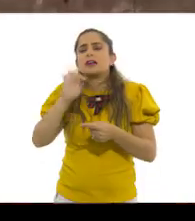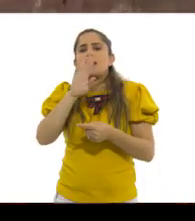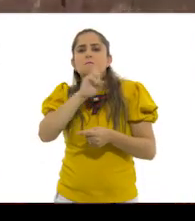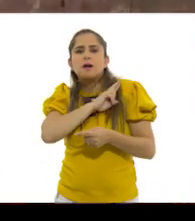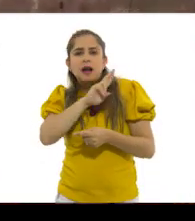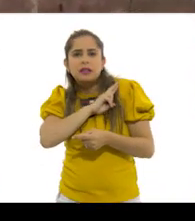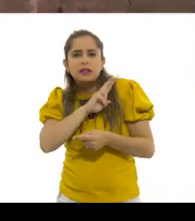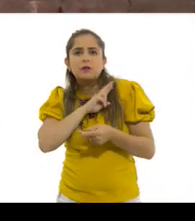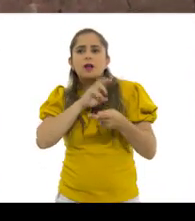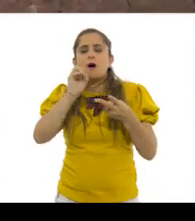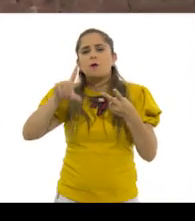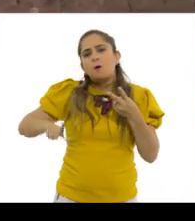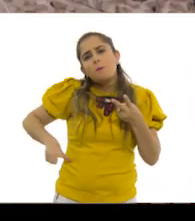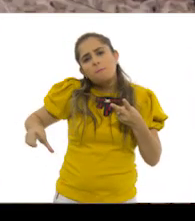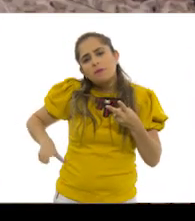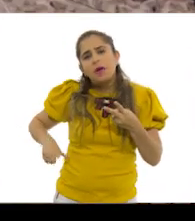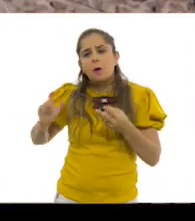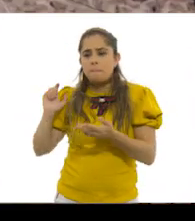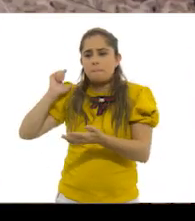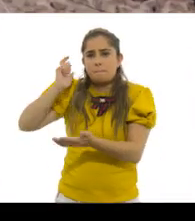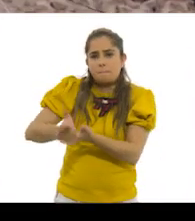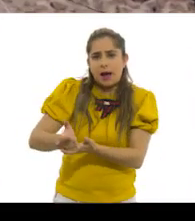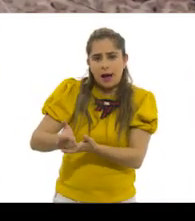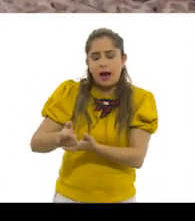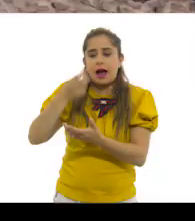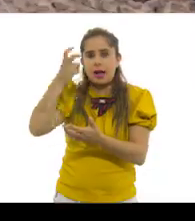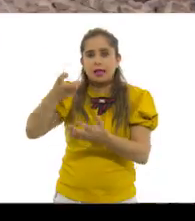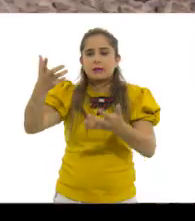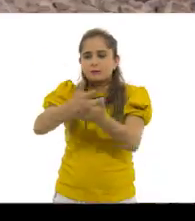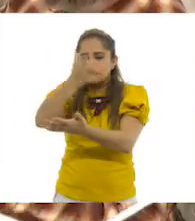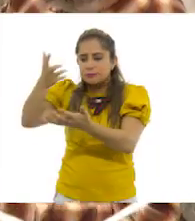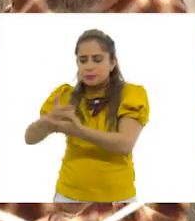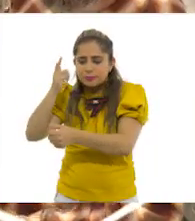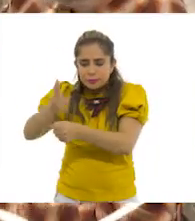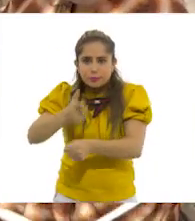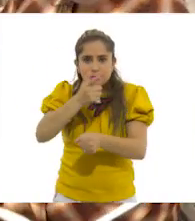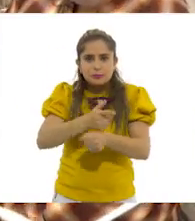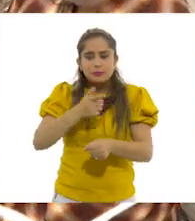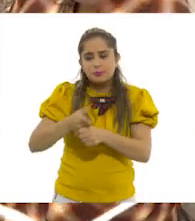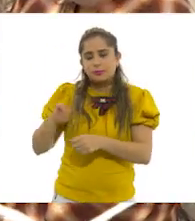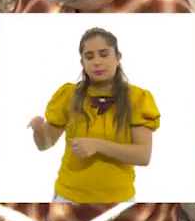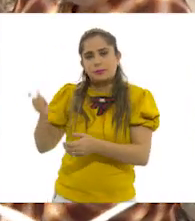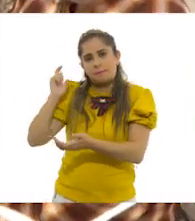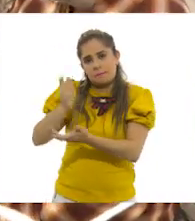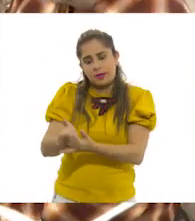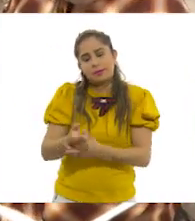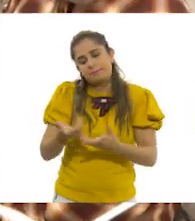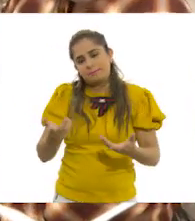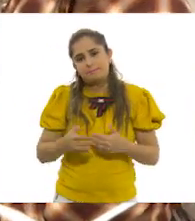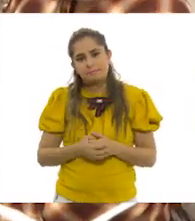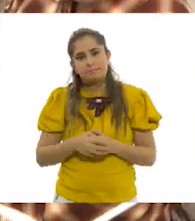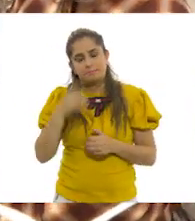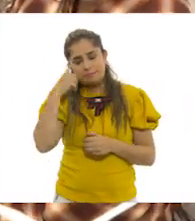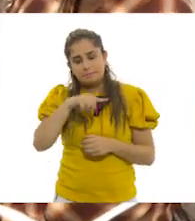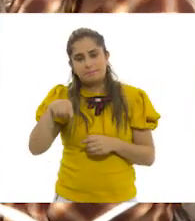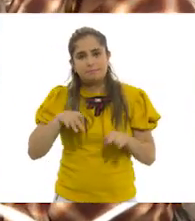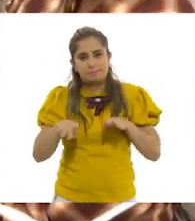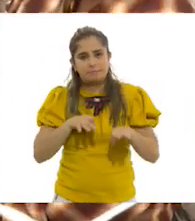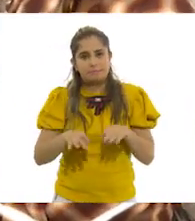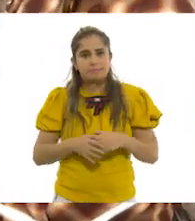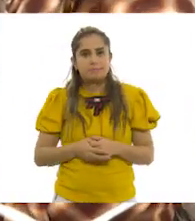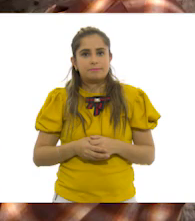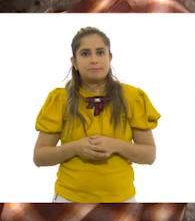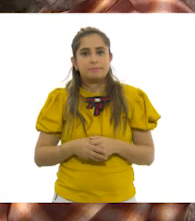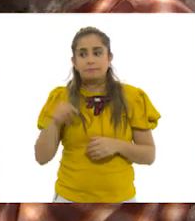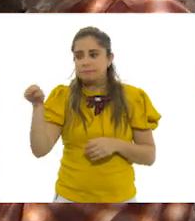sí. O sean instancias de gobierno, ¿no? Si el mismo gobierno de la ciudad se requiere que patrocinen los trabajos arqueológicos que se lleven a cabo, ¿no? ¿Para ti qué